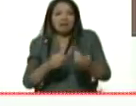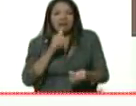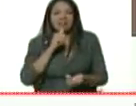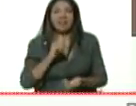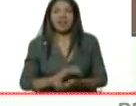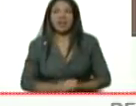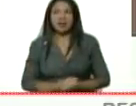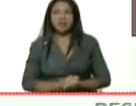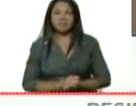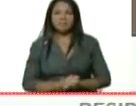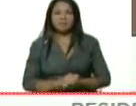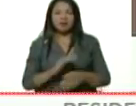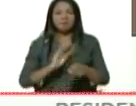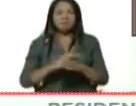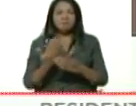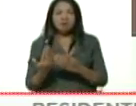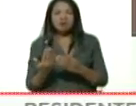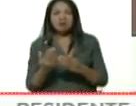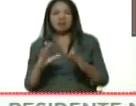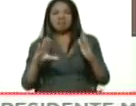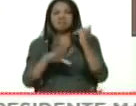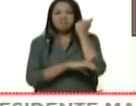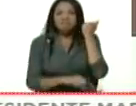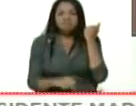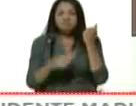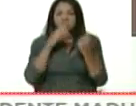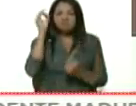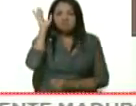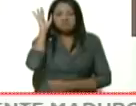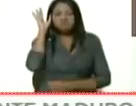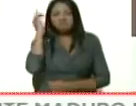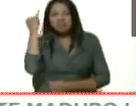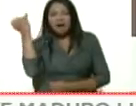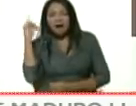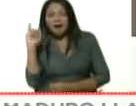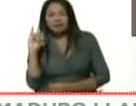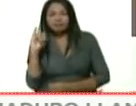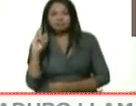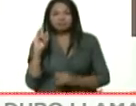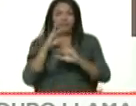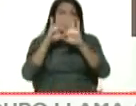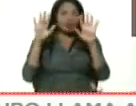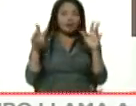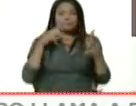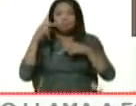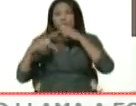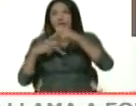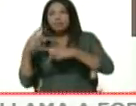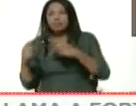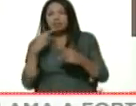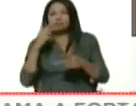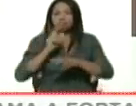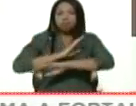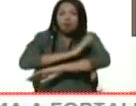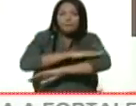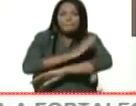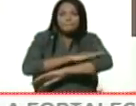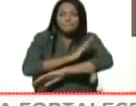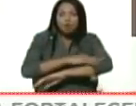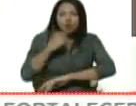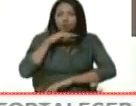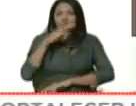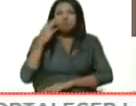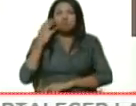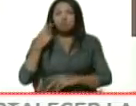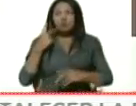Por la tozudez, el extremismo ideológico y la fantasía política con que actúa Iván Duque